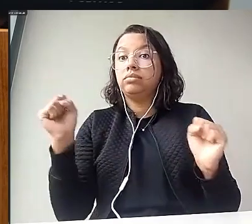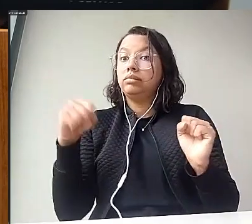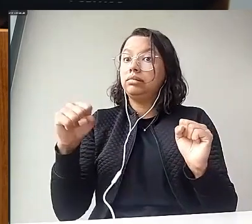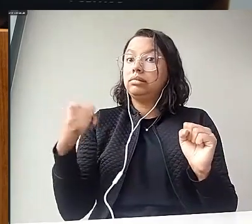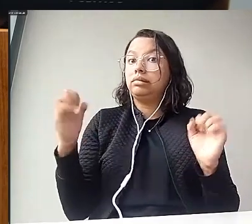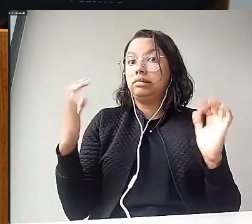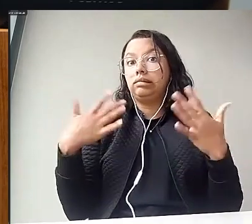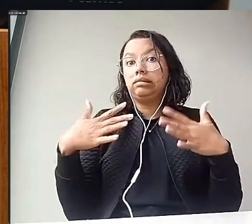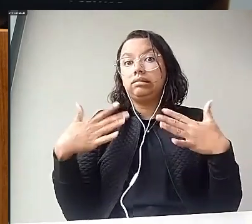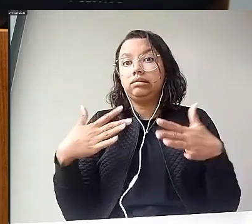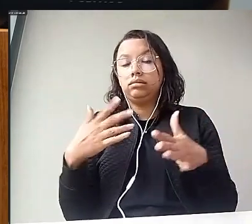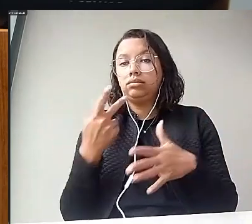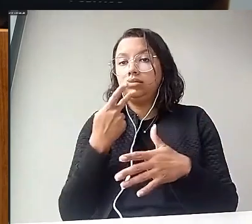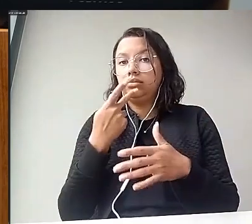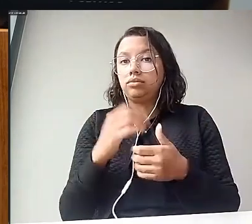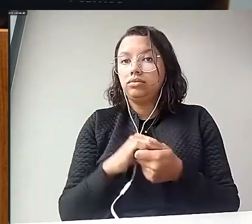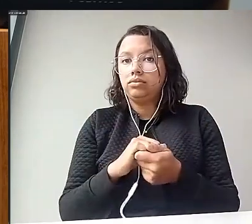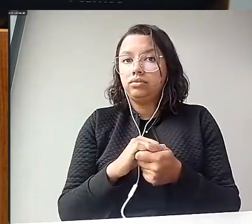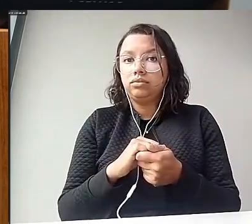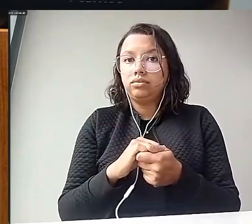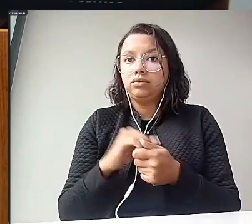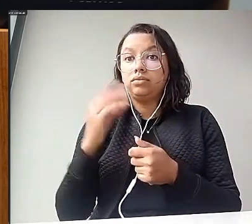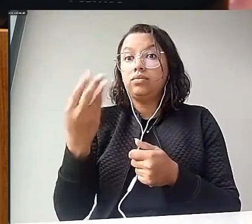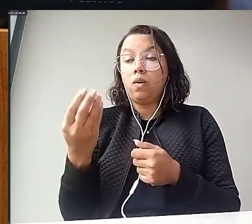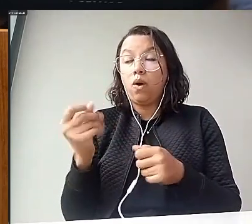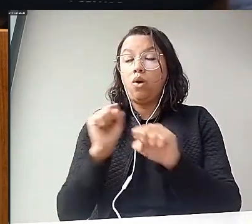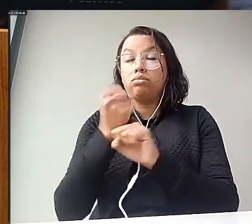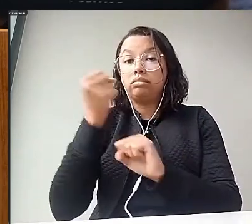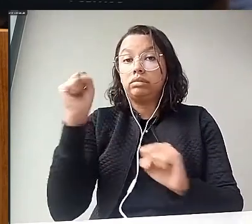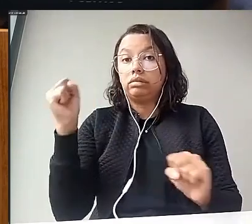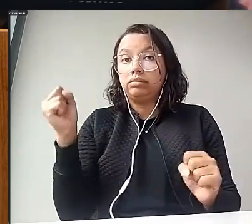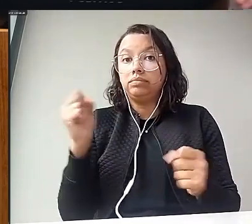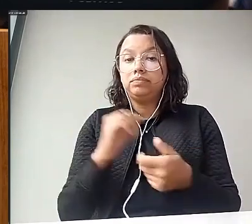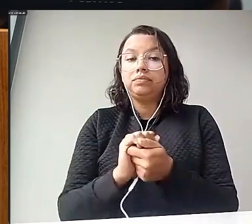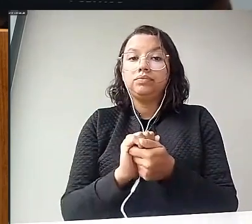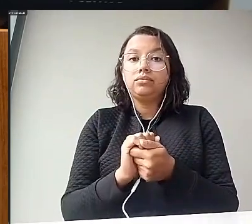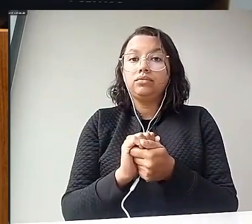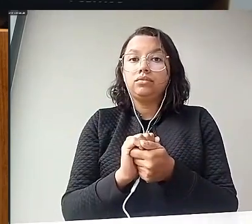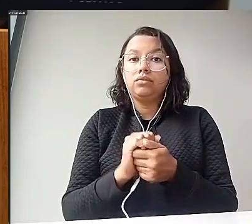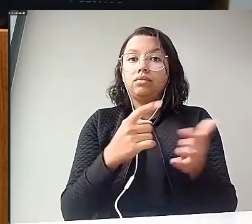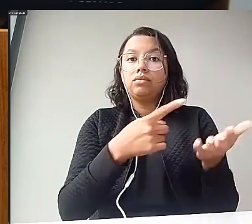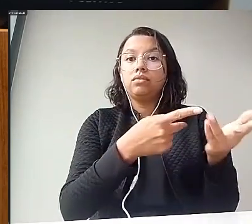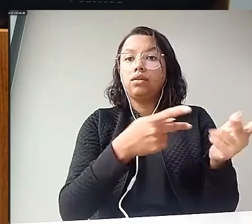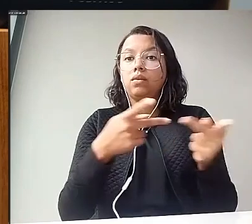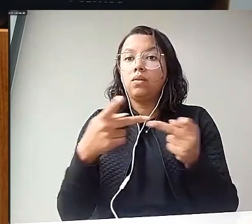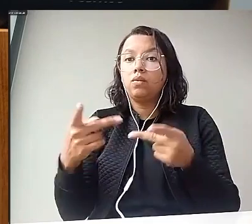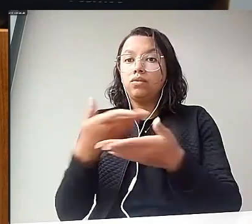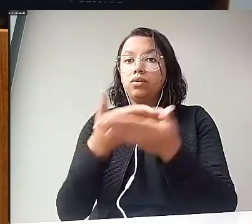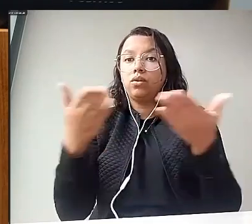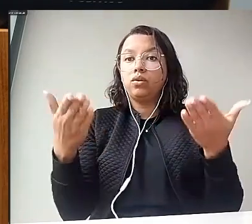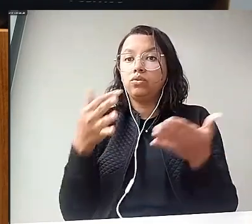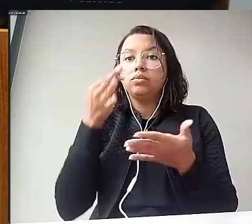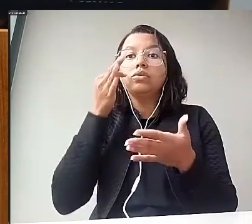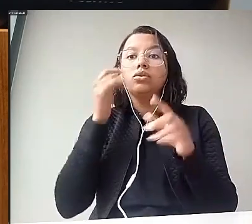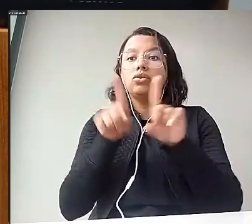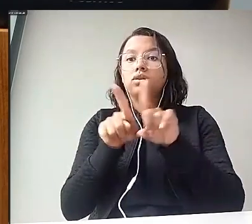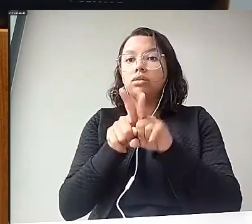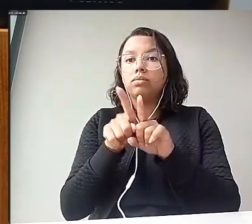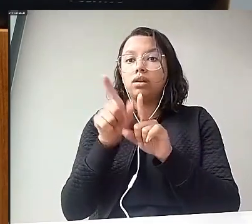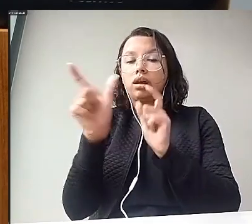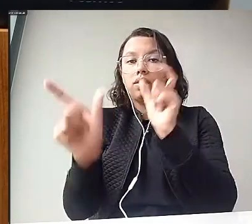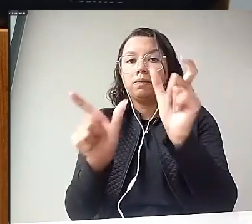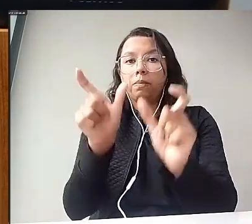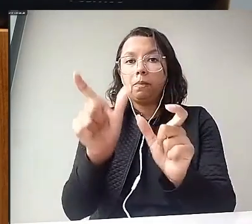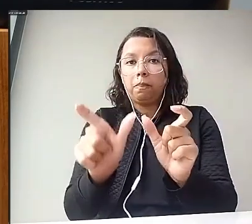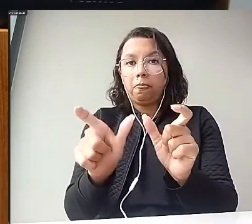que ha mencionado. Obrigada, muito largo. Eu convido os presentes e também aqueles e aquelas que